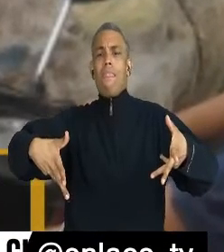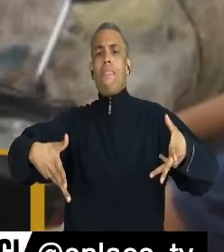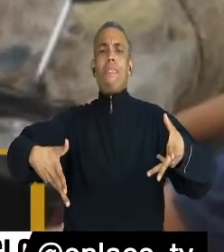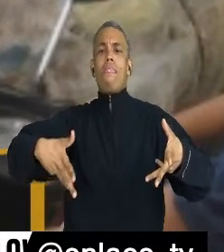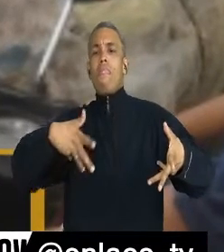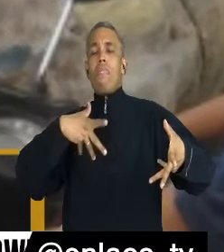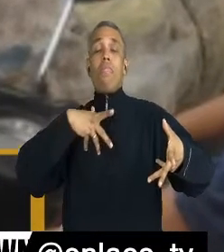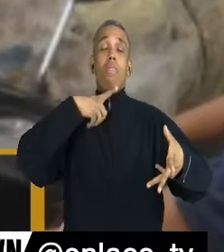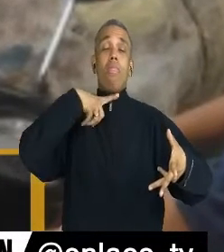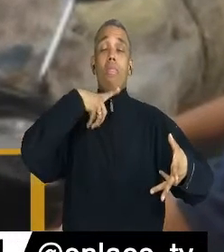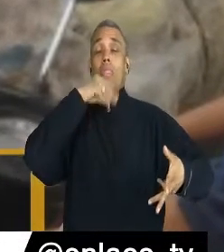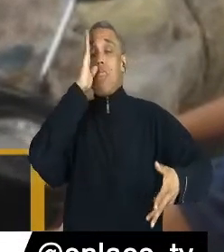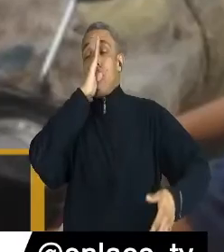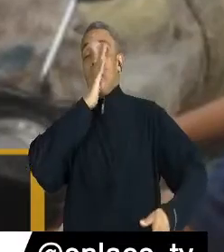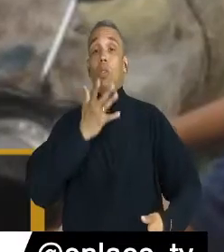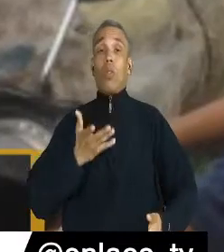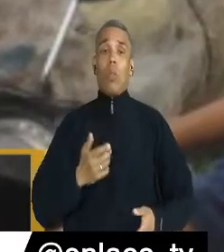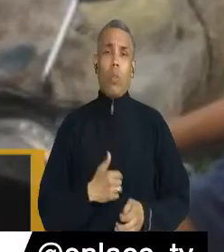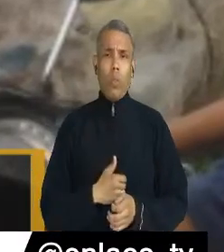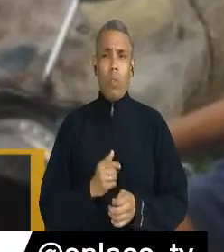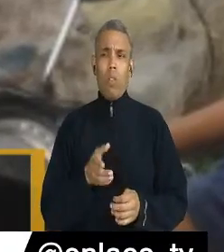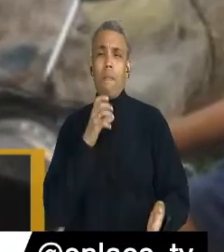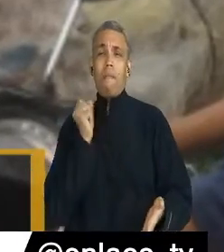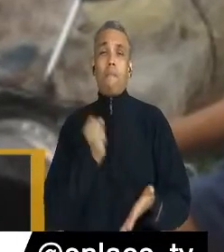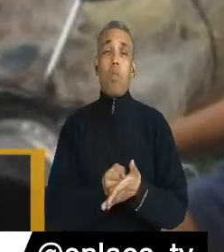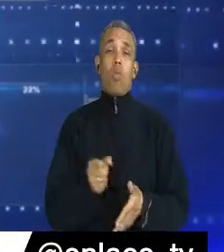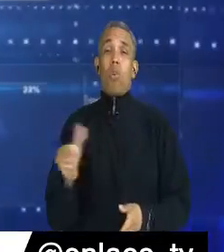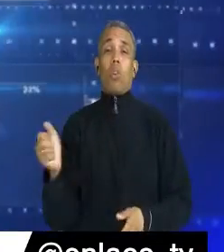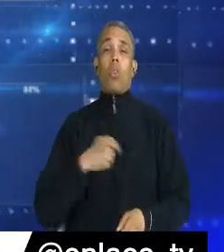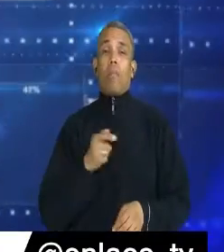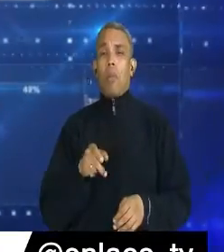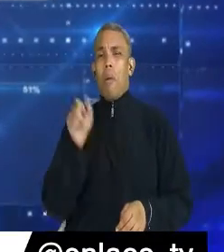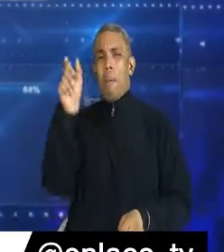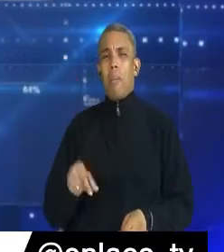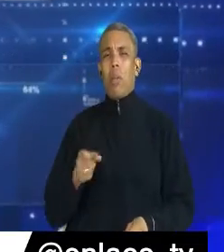más en riesgo su vida y la de otro conductor o peatón